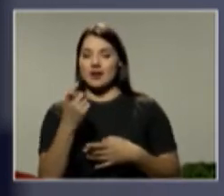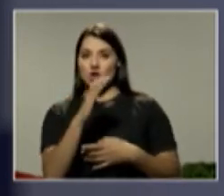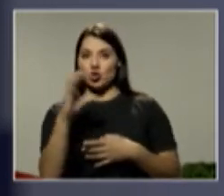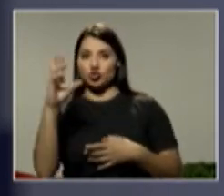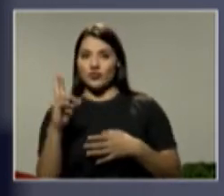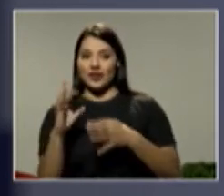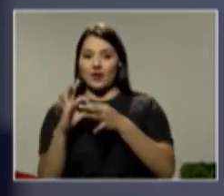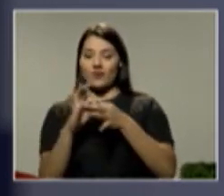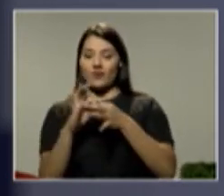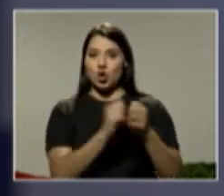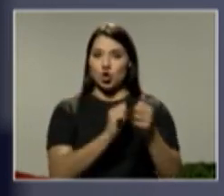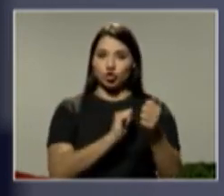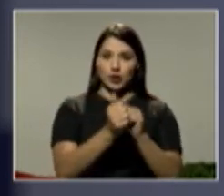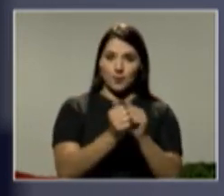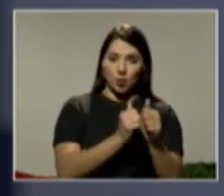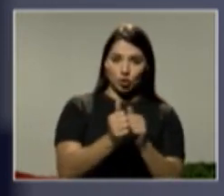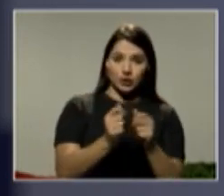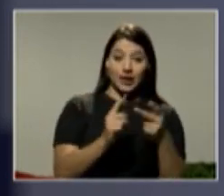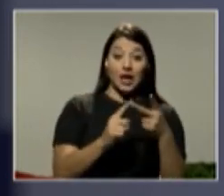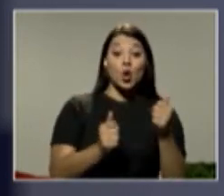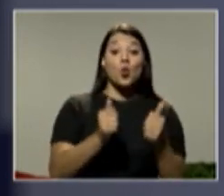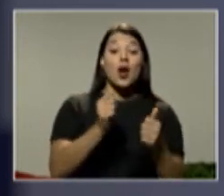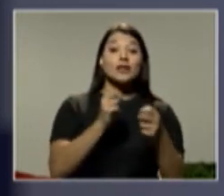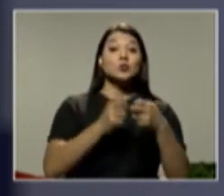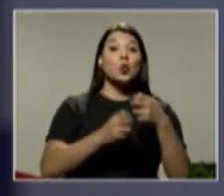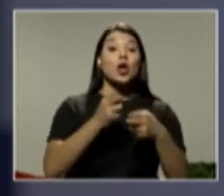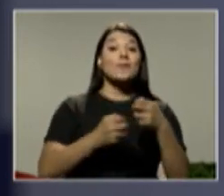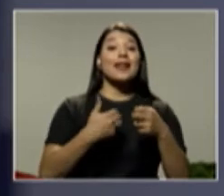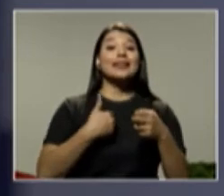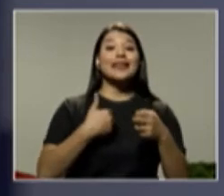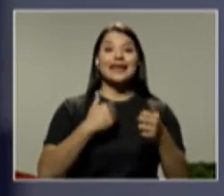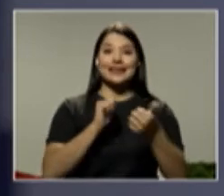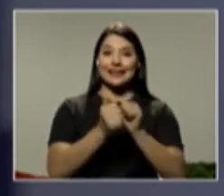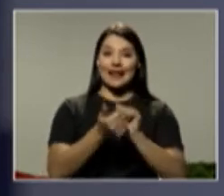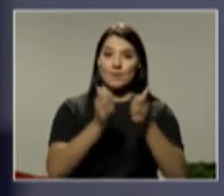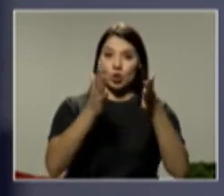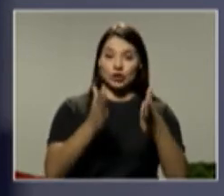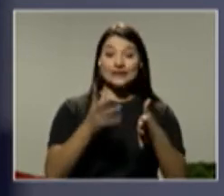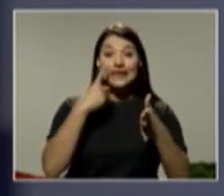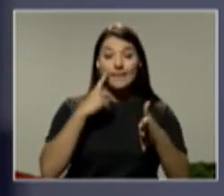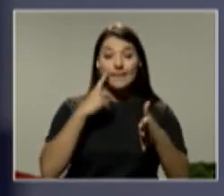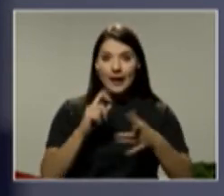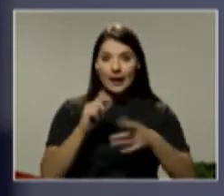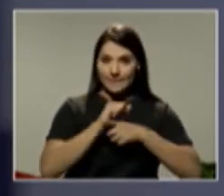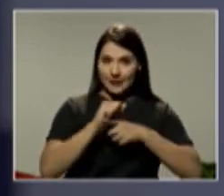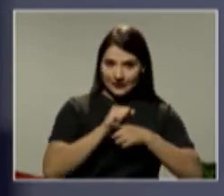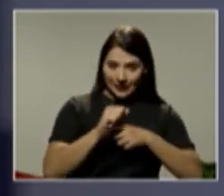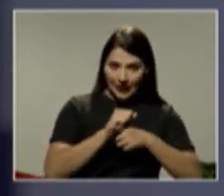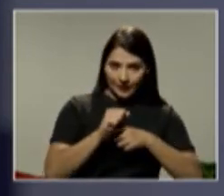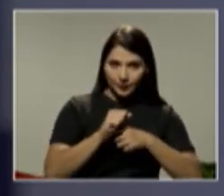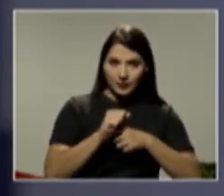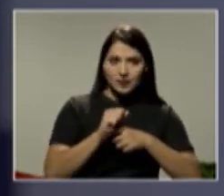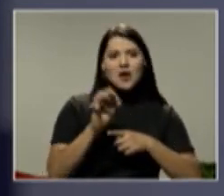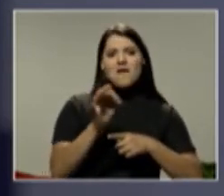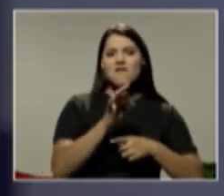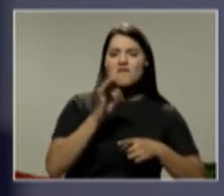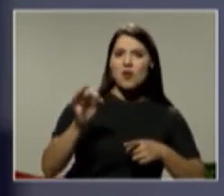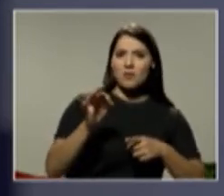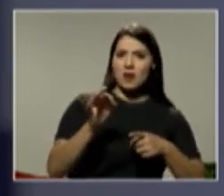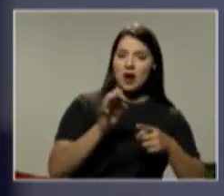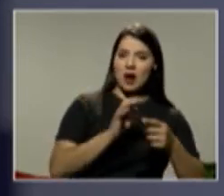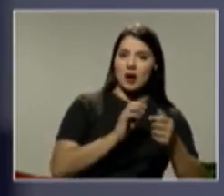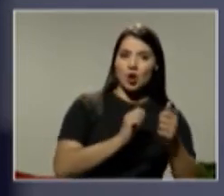los problemas que tienen los deportistas para entrenar de manera competitiva y profesional, y si el país desarrolla